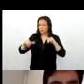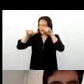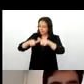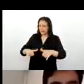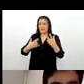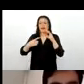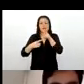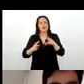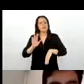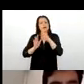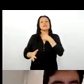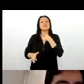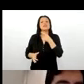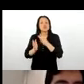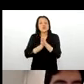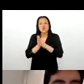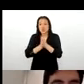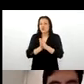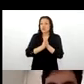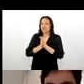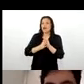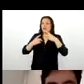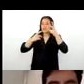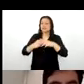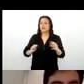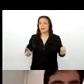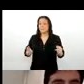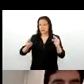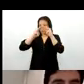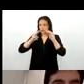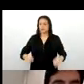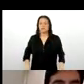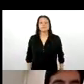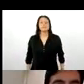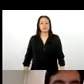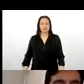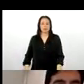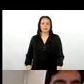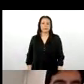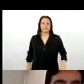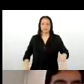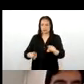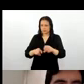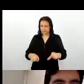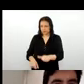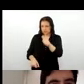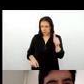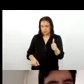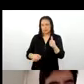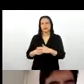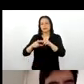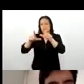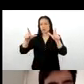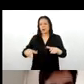resalta en nuestro Santuario Histórico de Machu Picchu, ¿no? Por otro lado tenemos también el Santuario Histórico